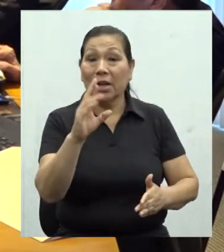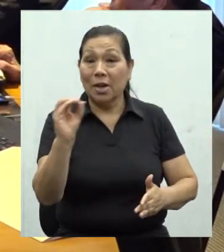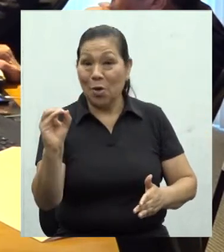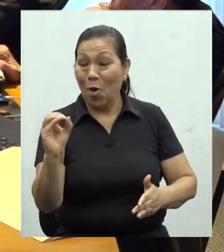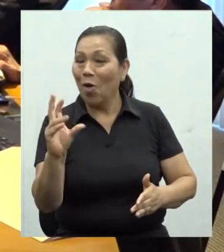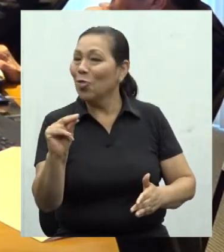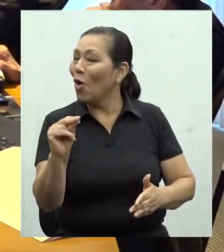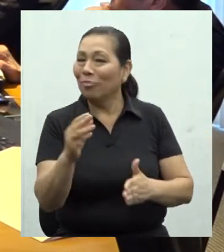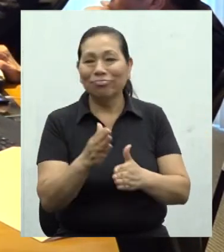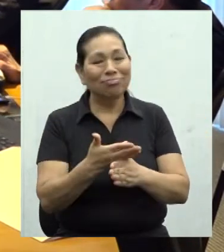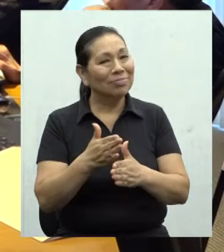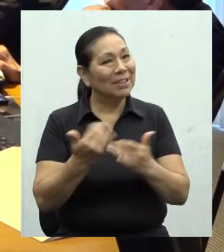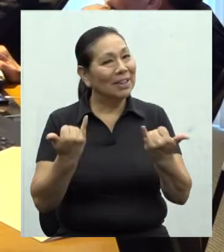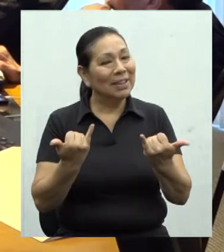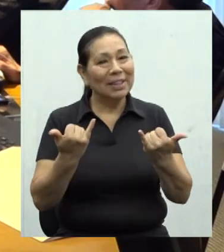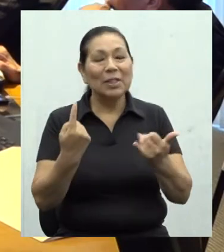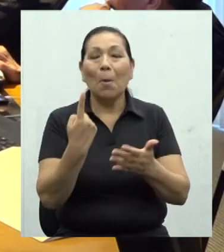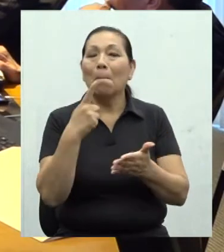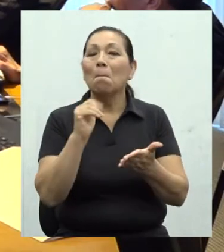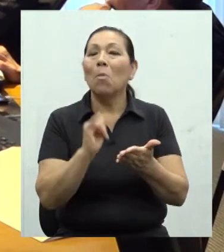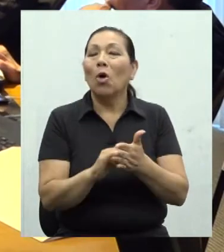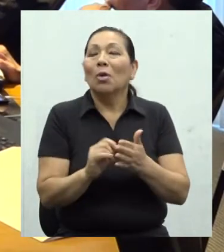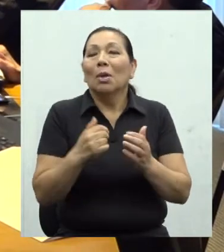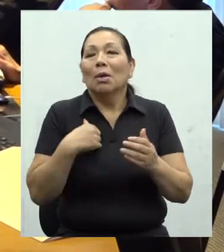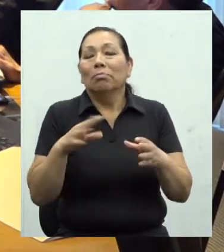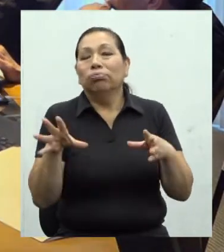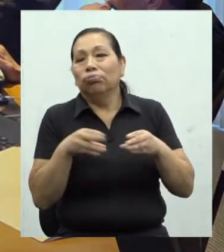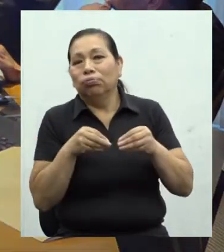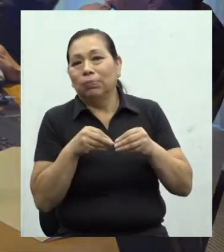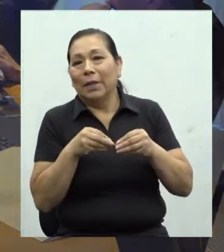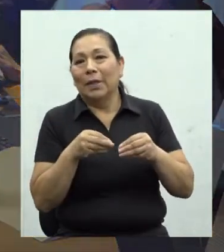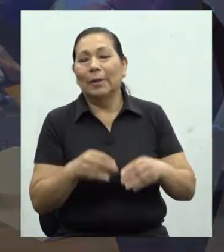Costa no participó en esta causa por inhibición.